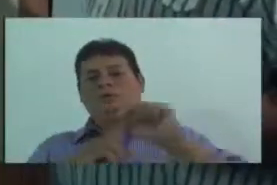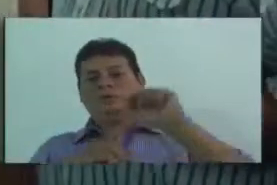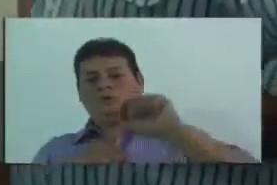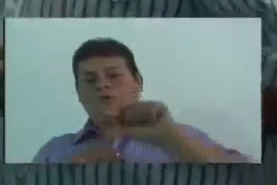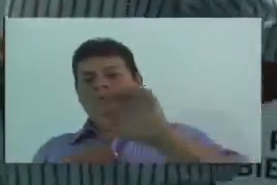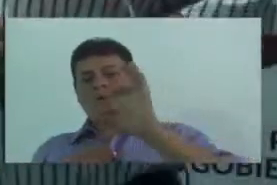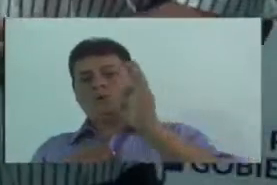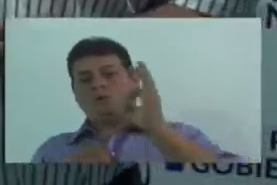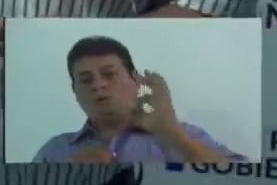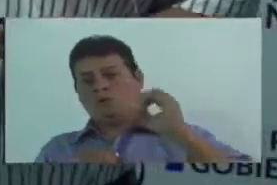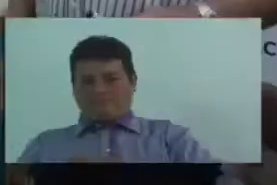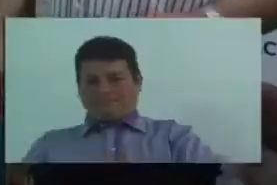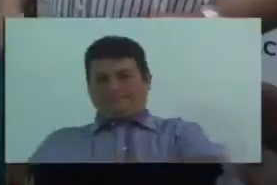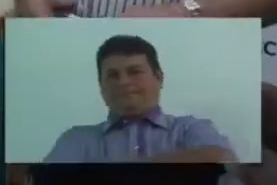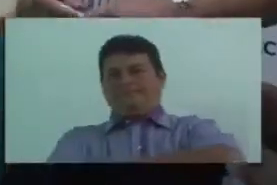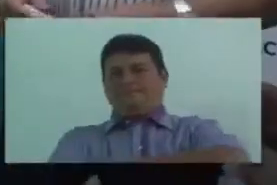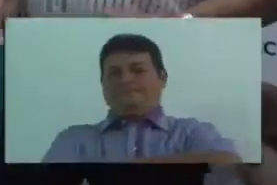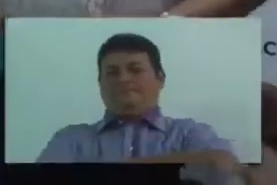ángulo O.